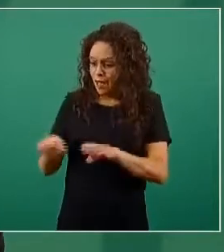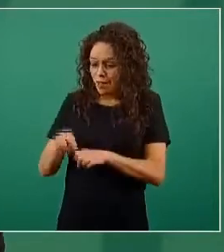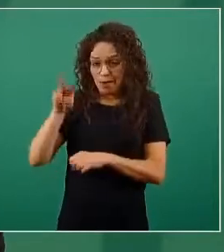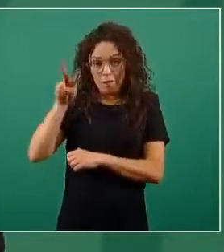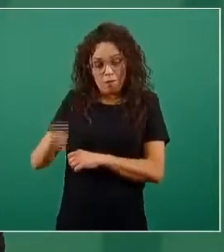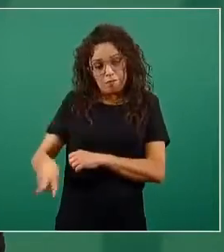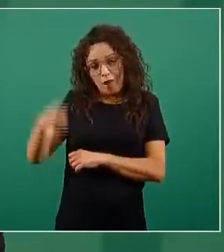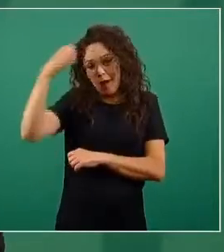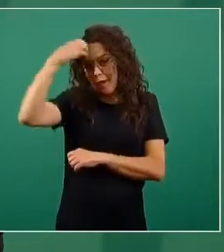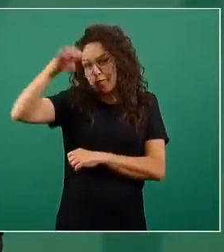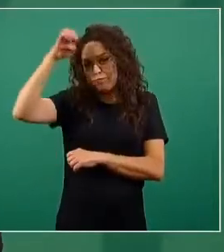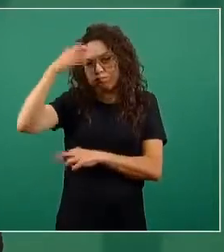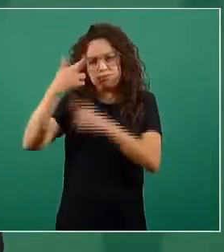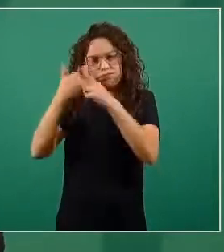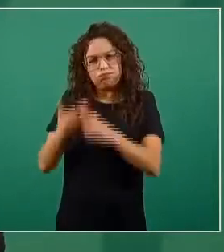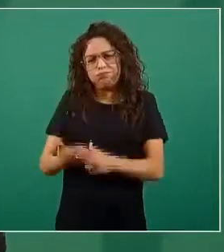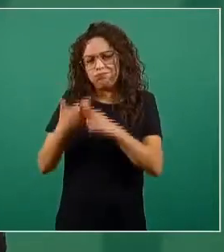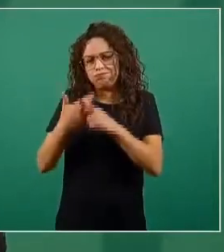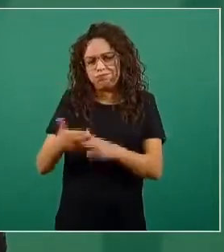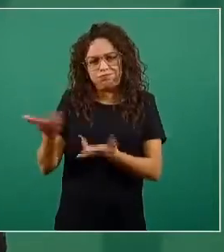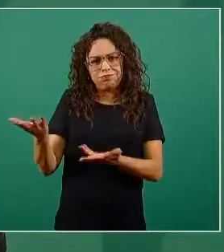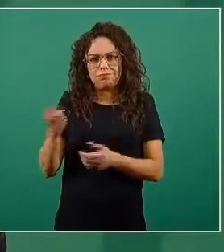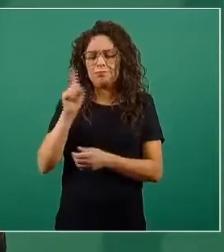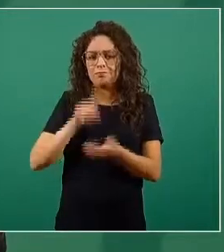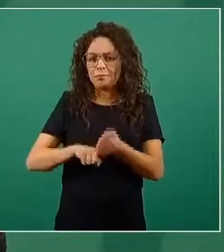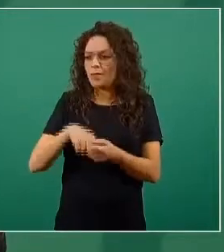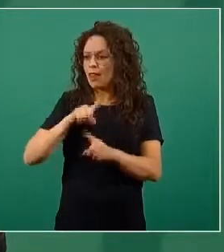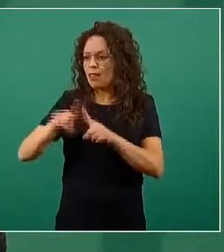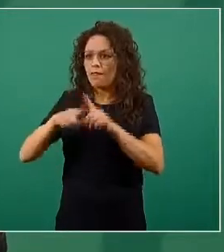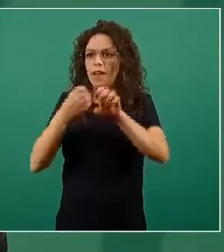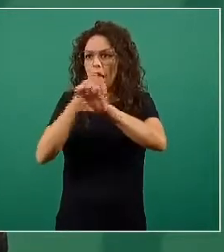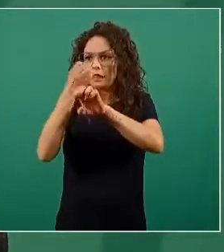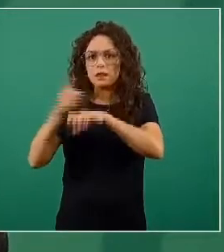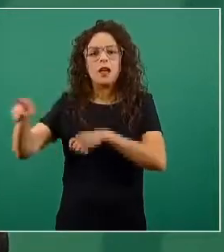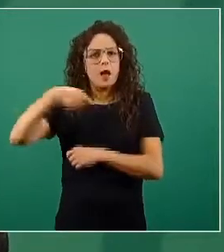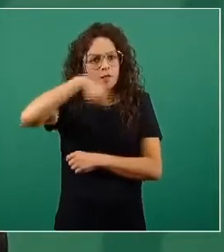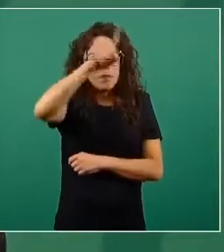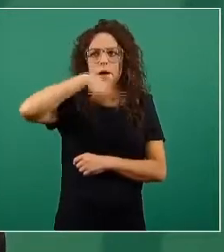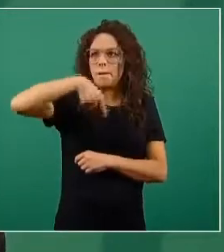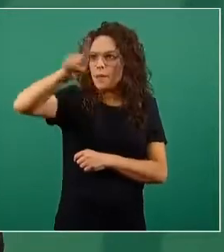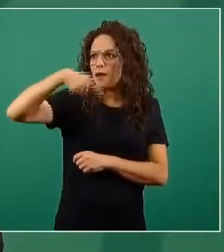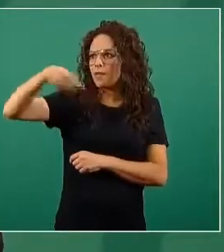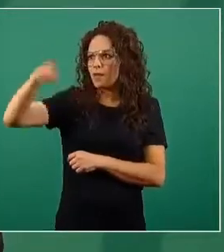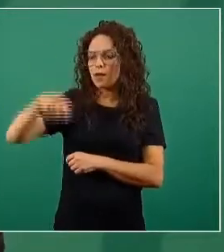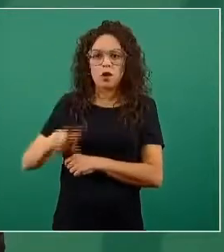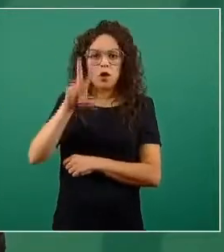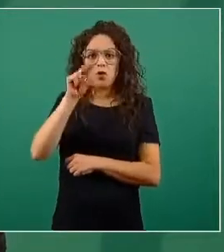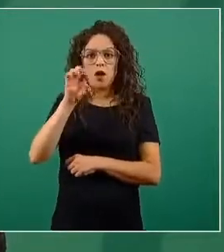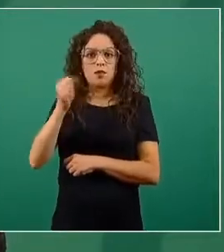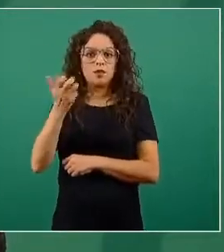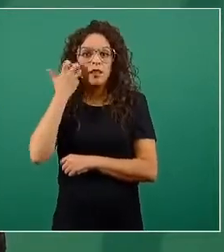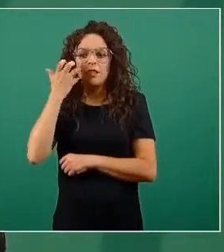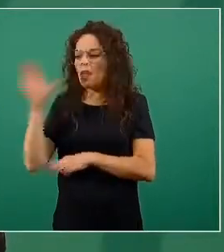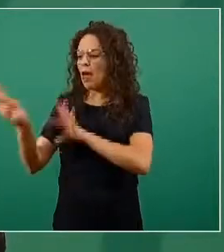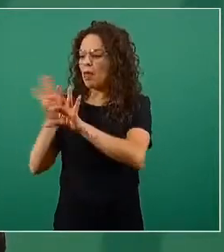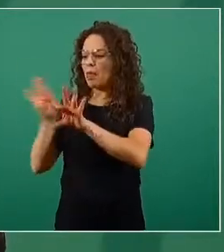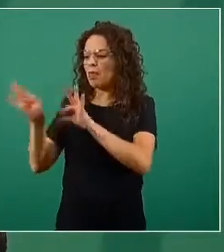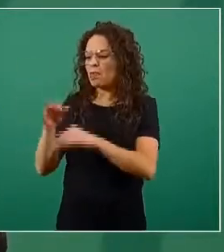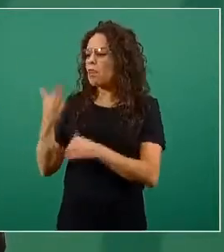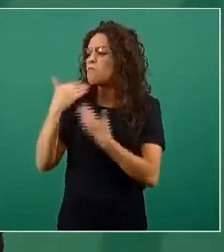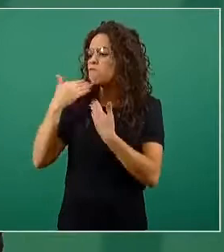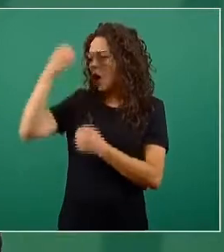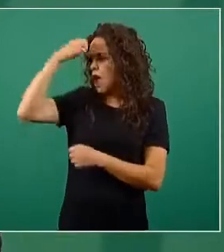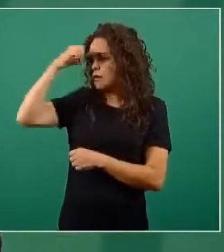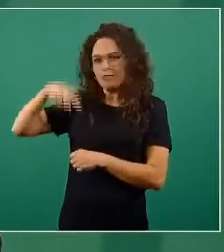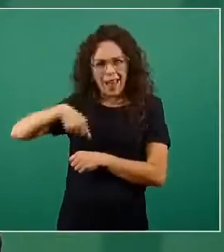grupos de expertos que se están movilizando a las diferentes entidades federativas, no son grupos improvisados, se han dado y se siguen